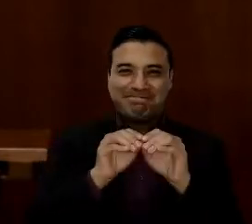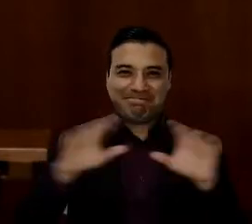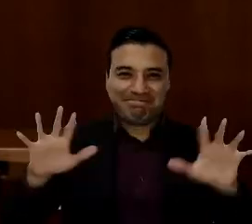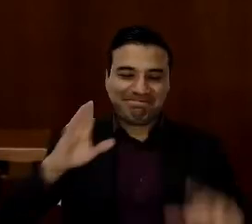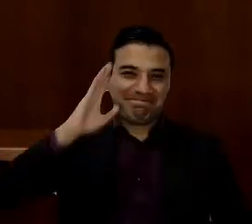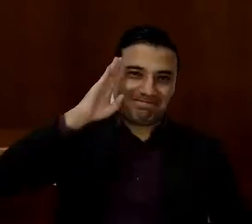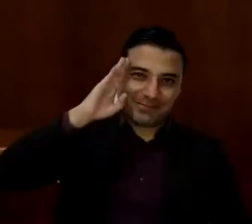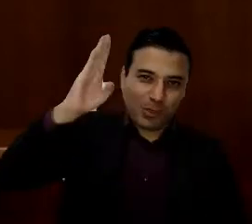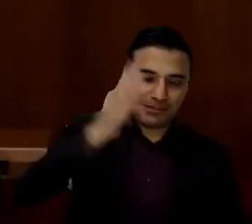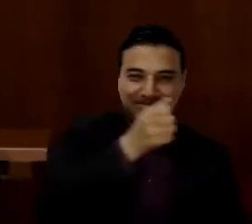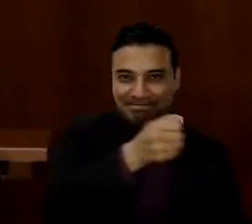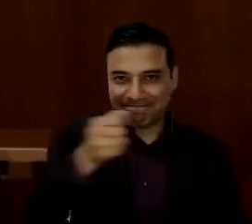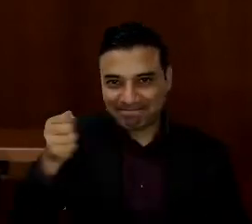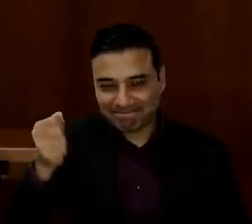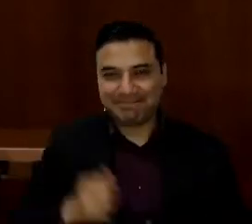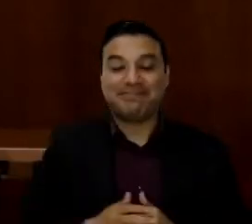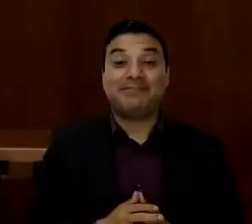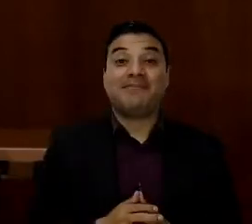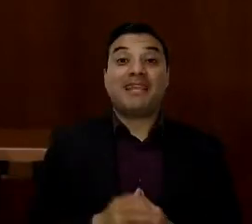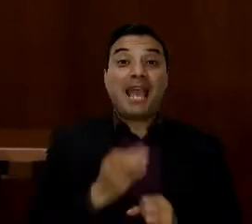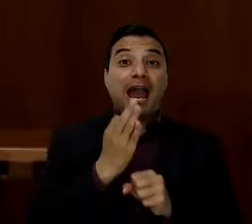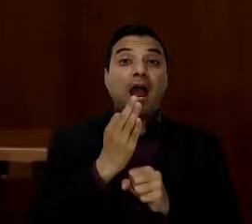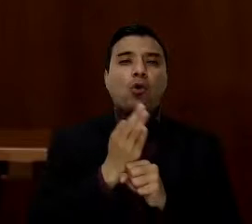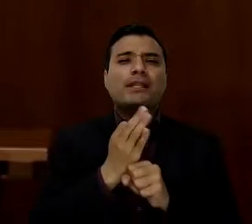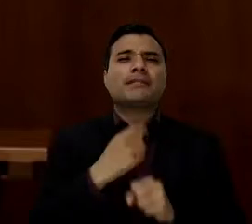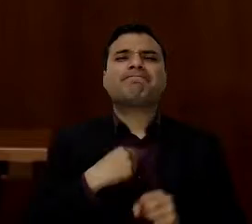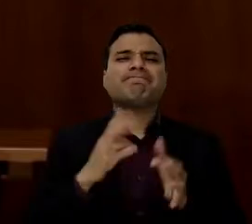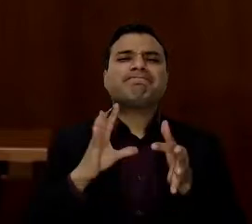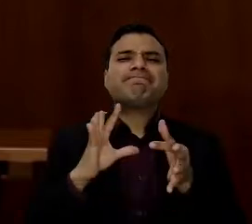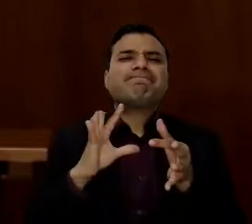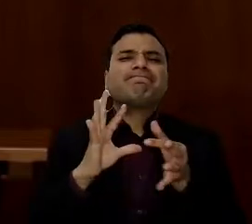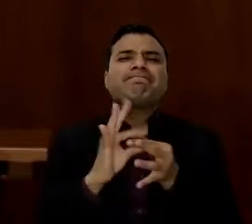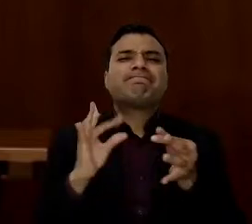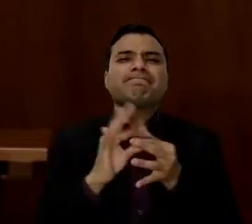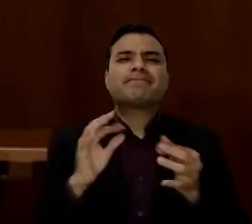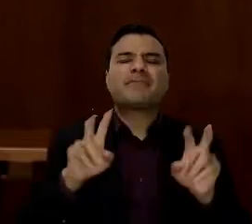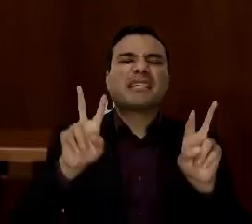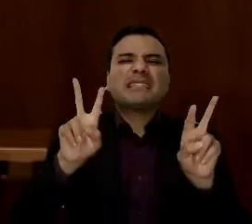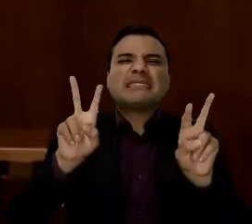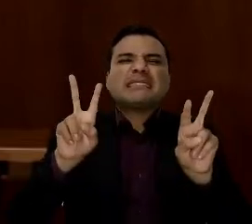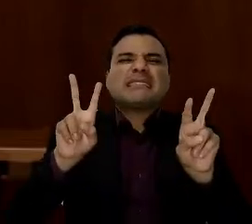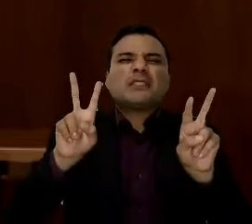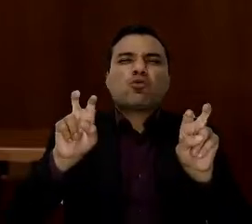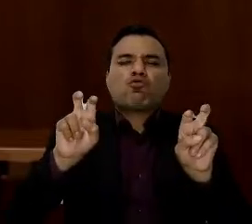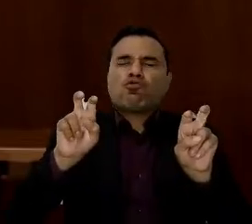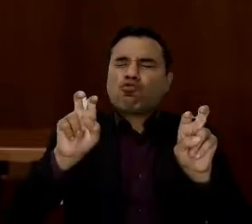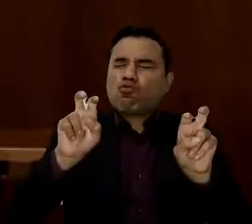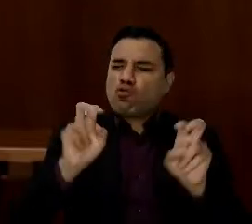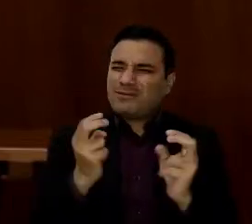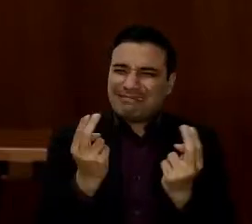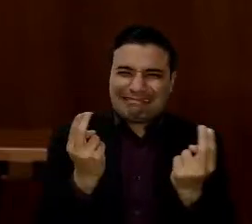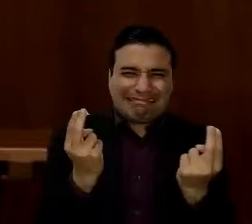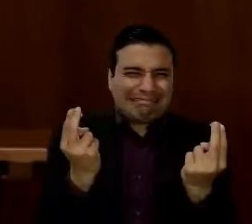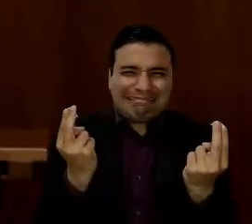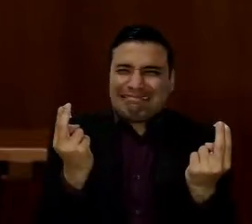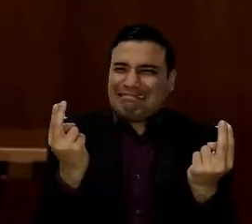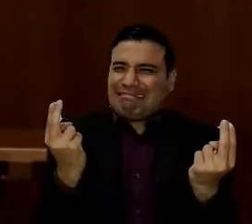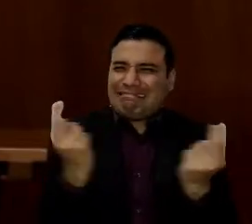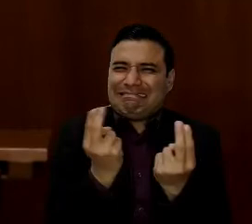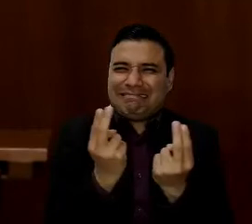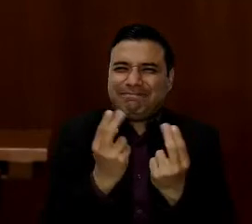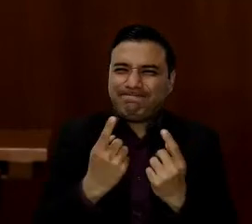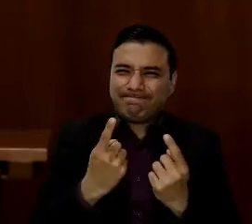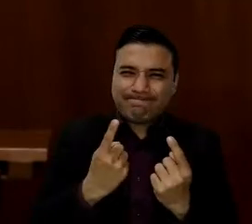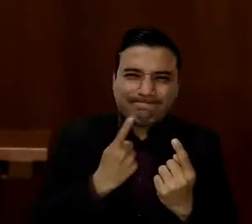sociales hoy voy a hablar de un punto muy urgente e